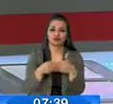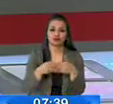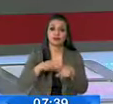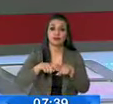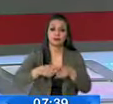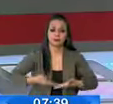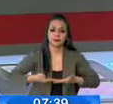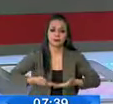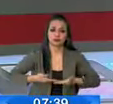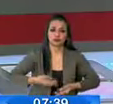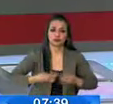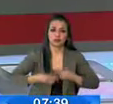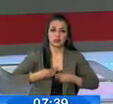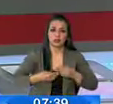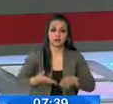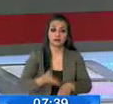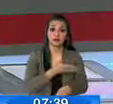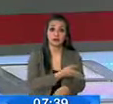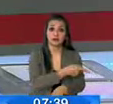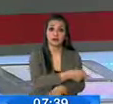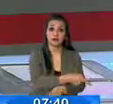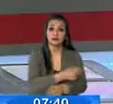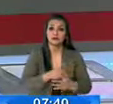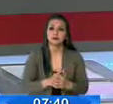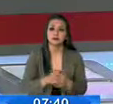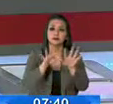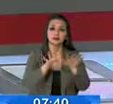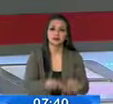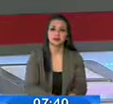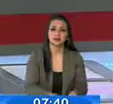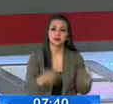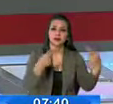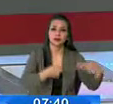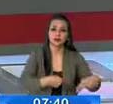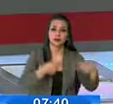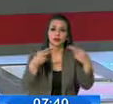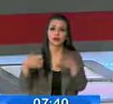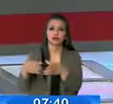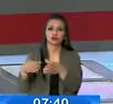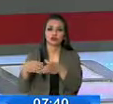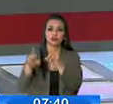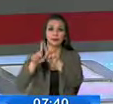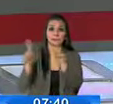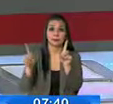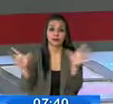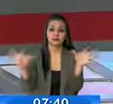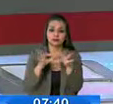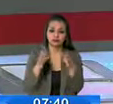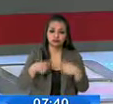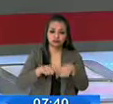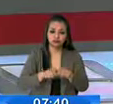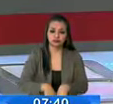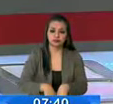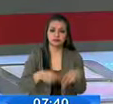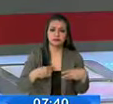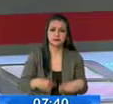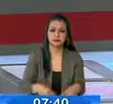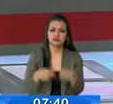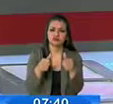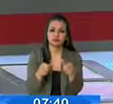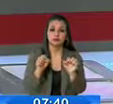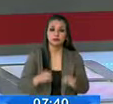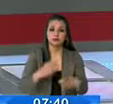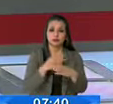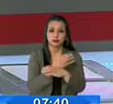mercadería. Luego de un trabajo conjunto entre la SENAI y la Asociación de Empresas de Paquetería, establecieron un mecanismo que permitirá